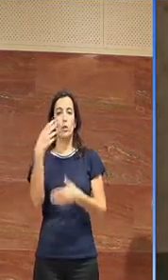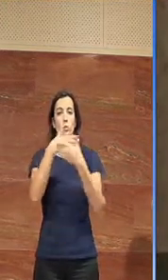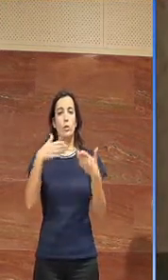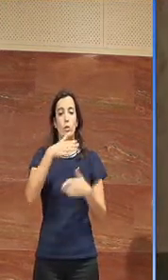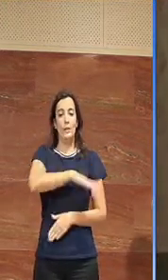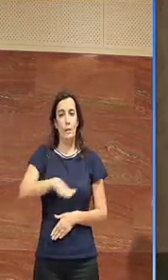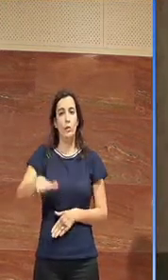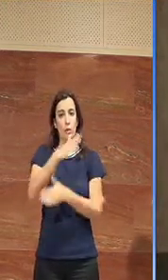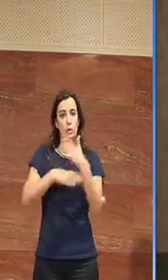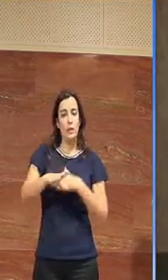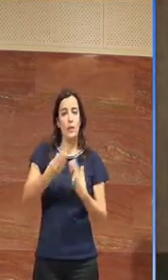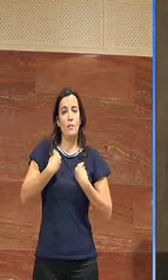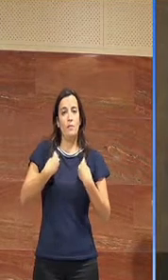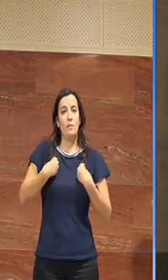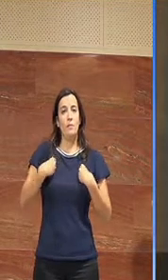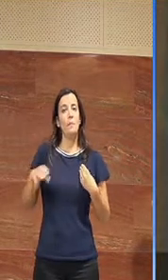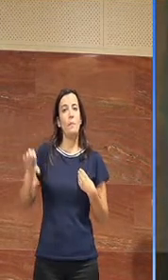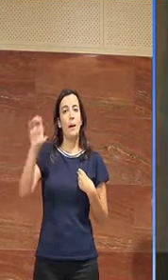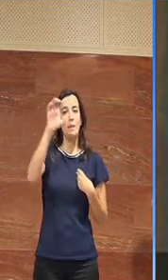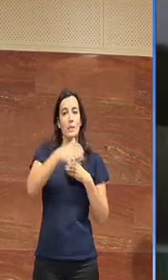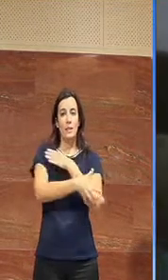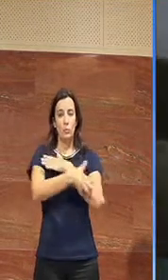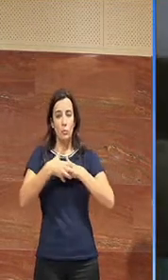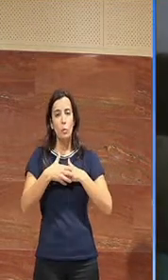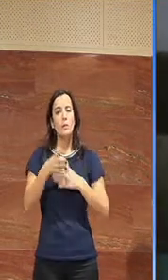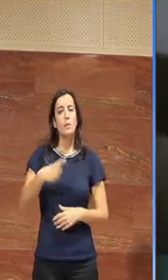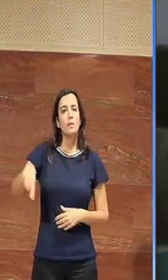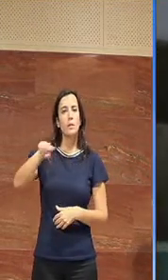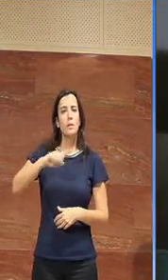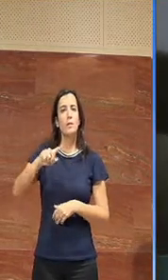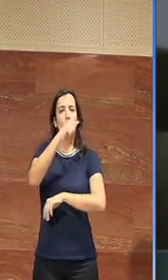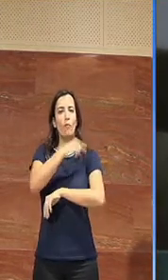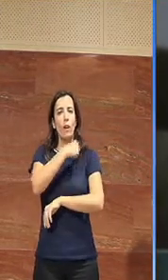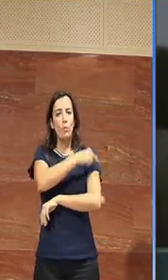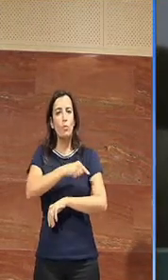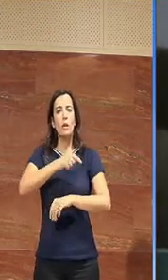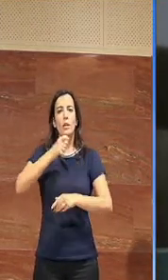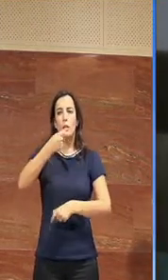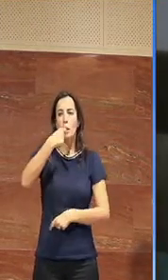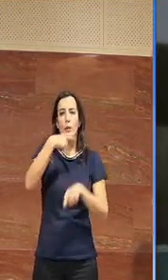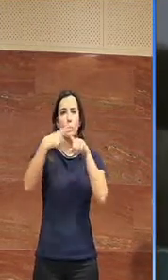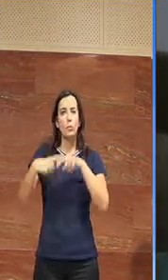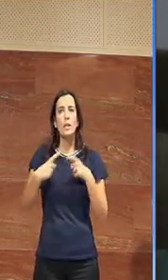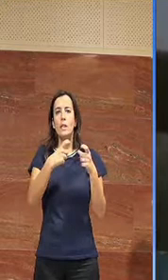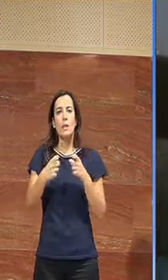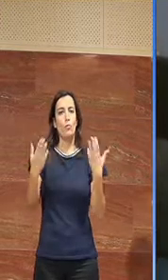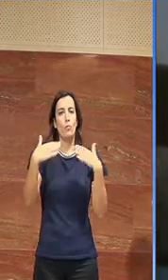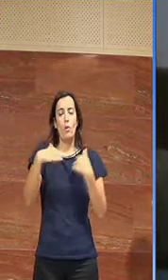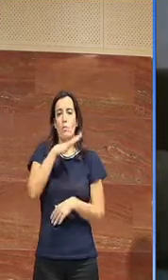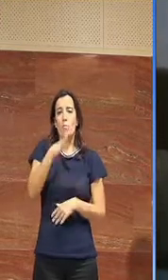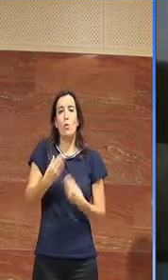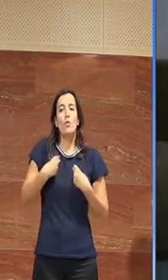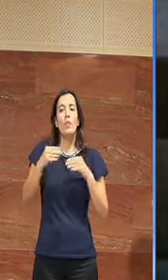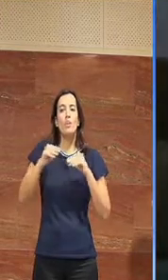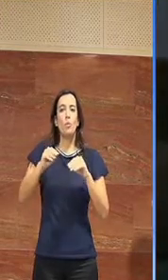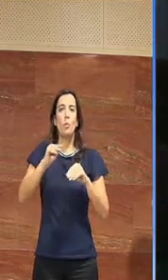con discapacidad que viven en los países empobrecidos no reciben las vacunas y tratamientos necesarios porque su vida es menos